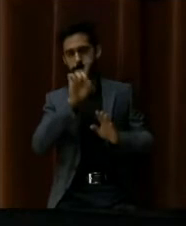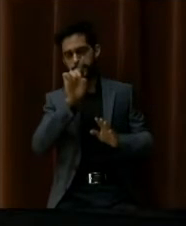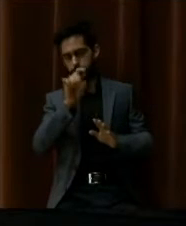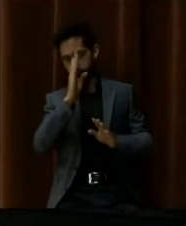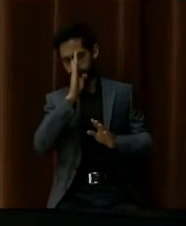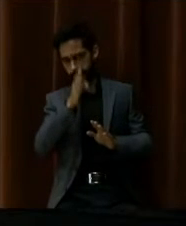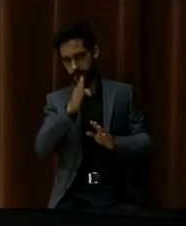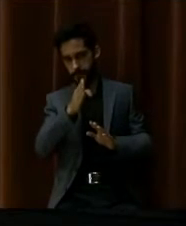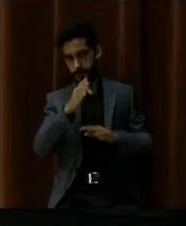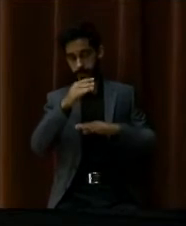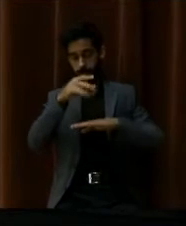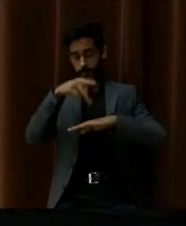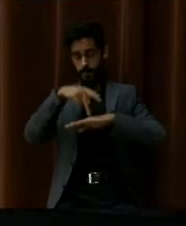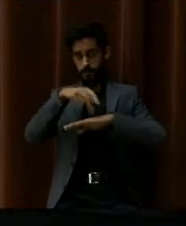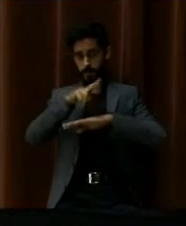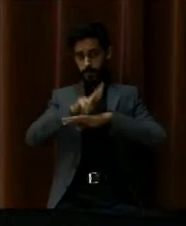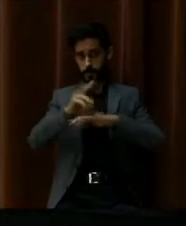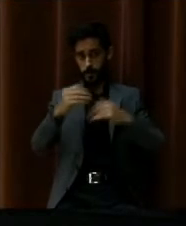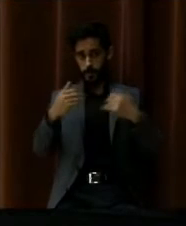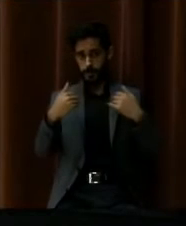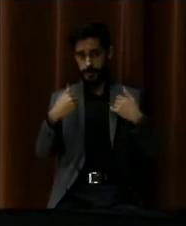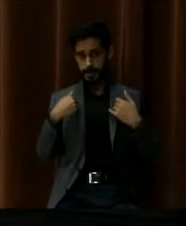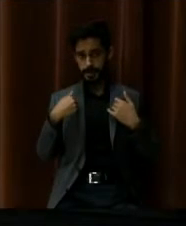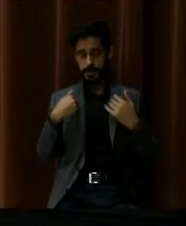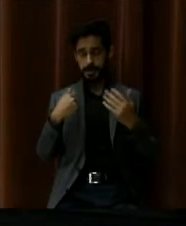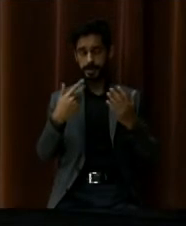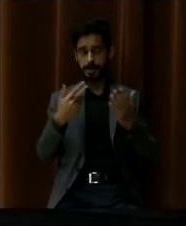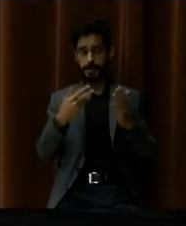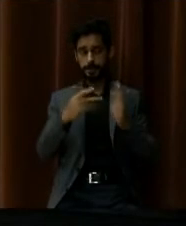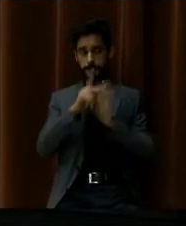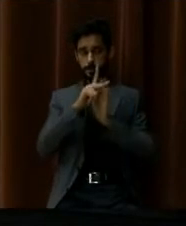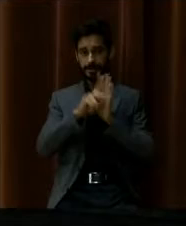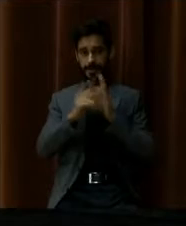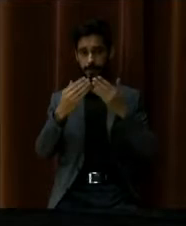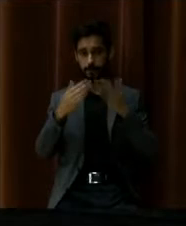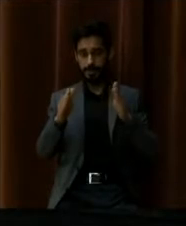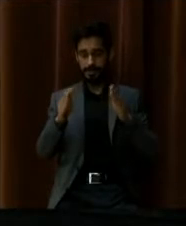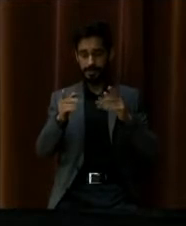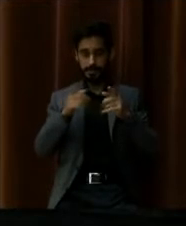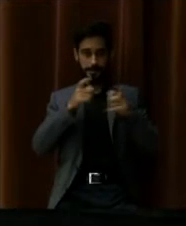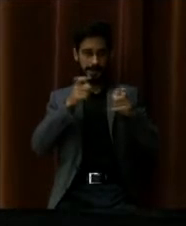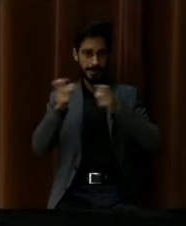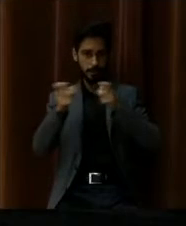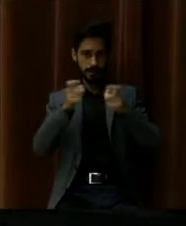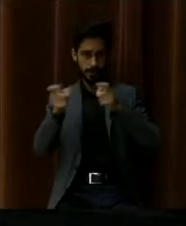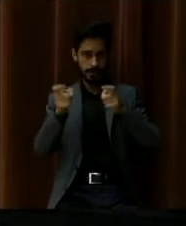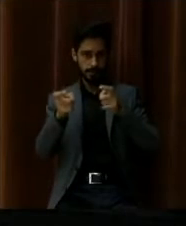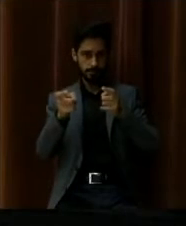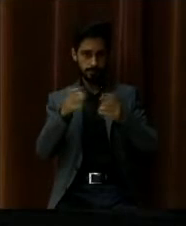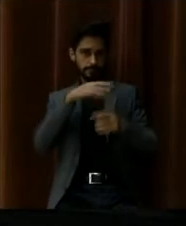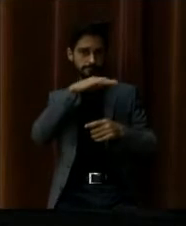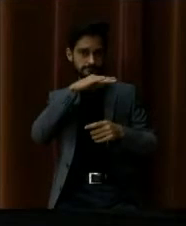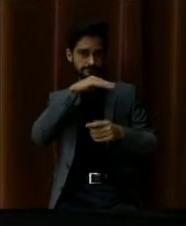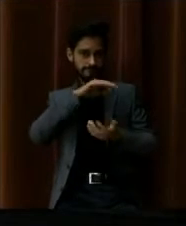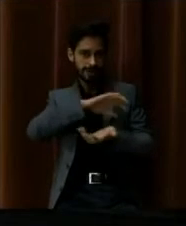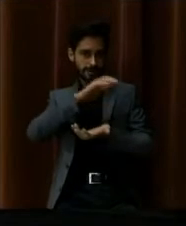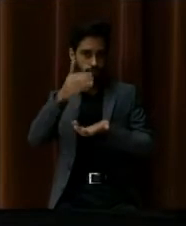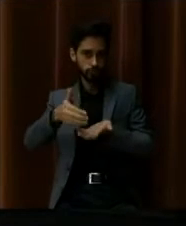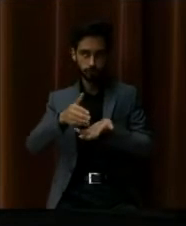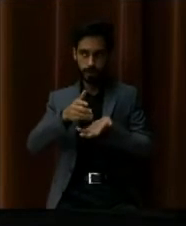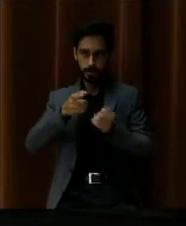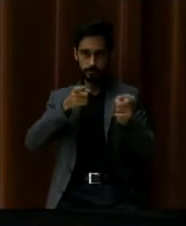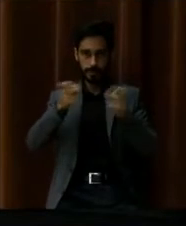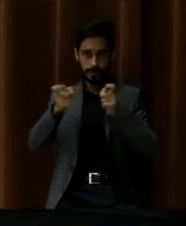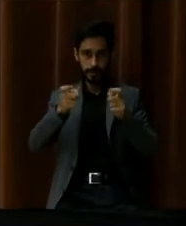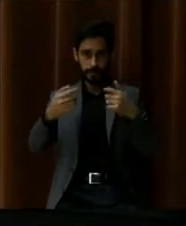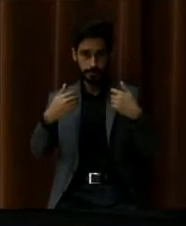política pública de manejo de desperdicios y no le estoy preguntando sea una ley o si hay un documento hay algo éxito que tiene en la portada que